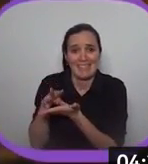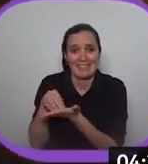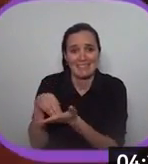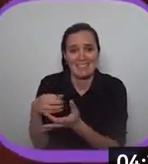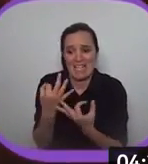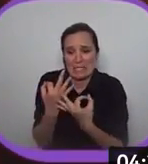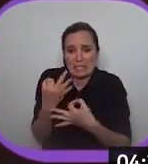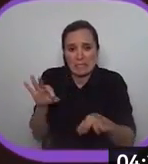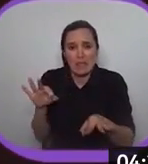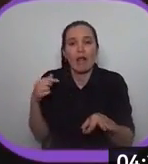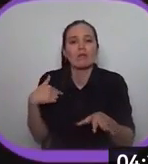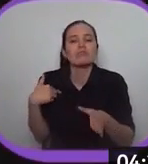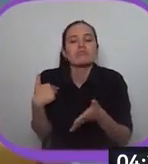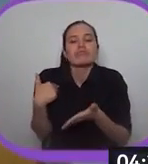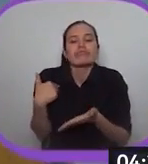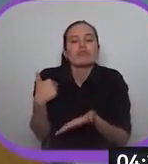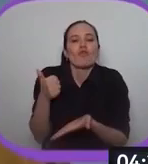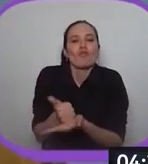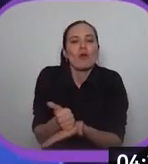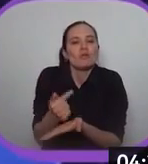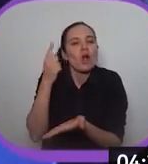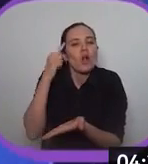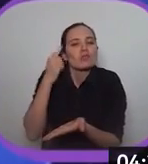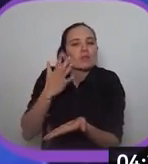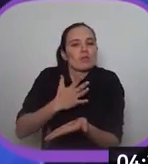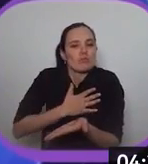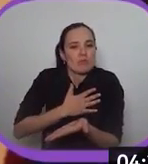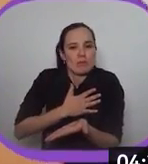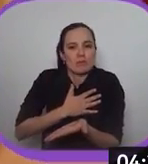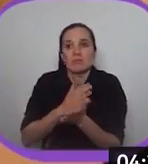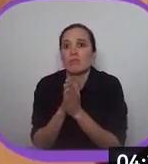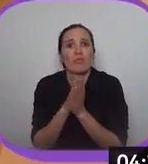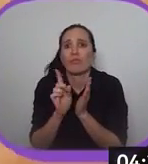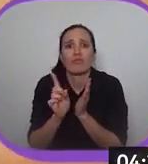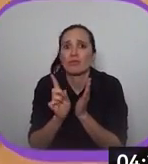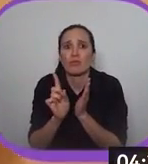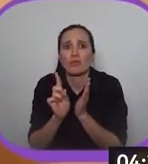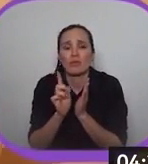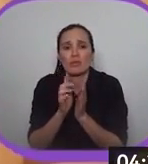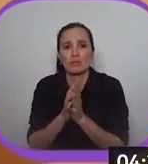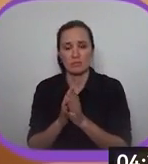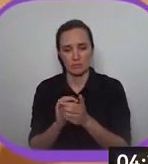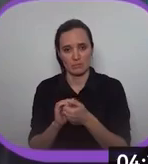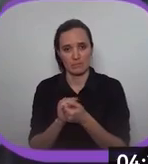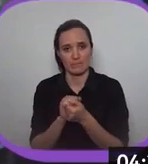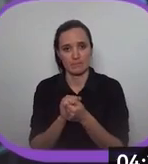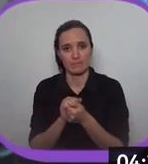cambio, yo me entregaré con mis vastos conocimientos. No, Sage, no te sacrifiques por